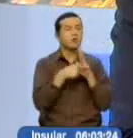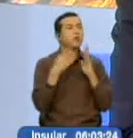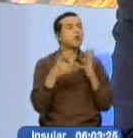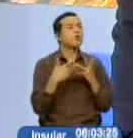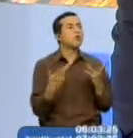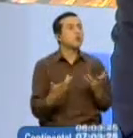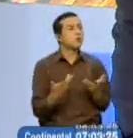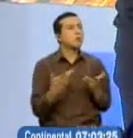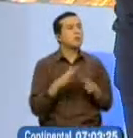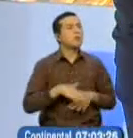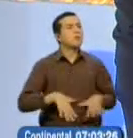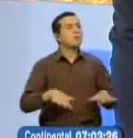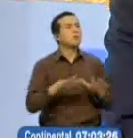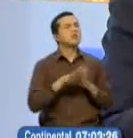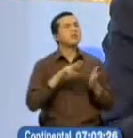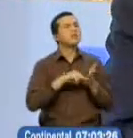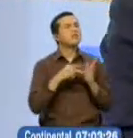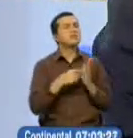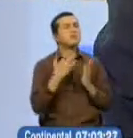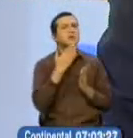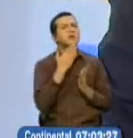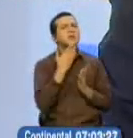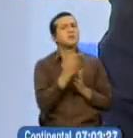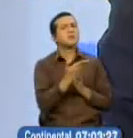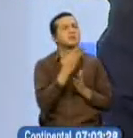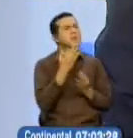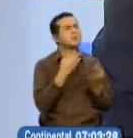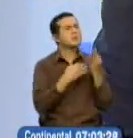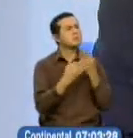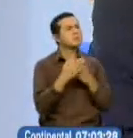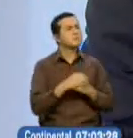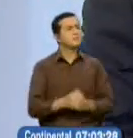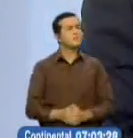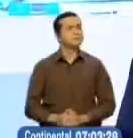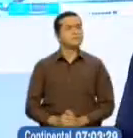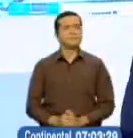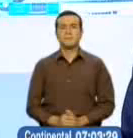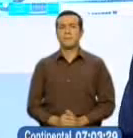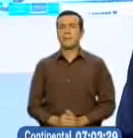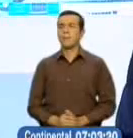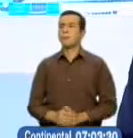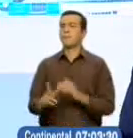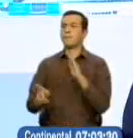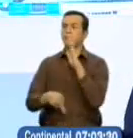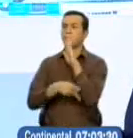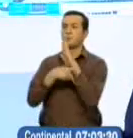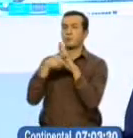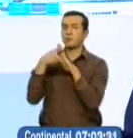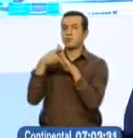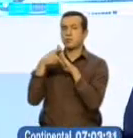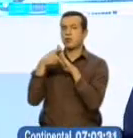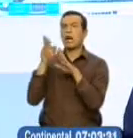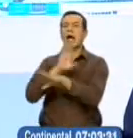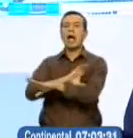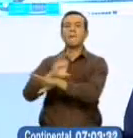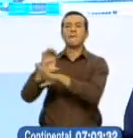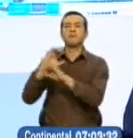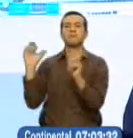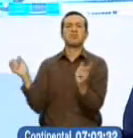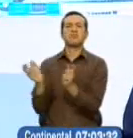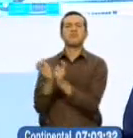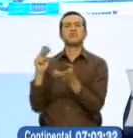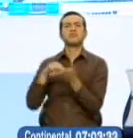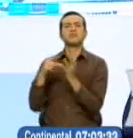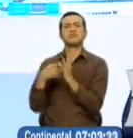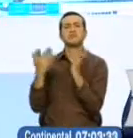es campos menores y qué importancia tiene para el Ecuador? Campos menores es un término que se usa para